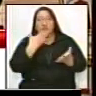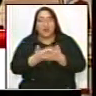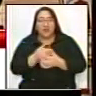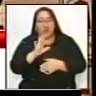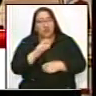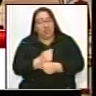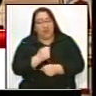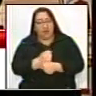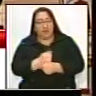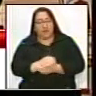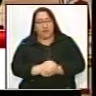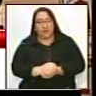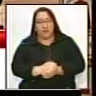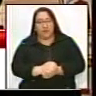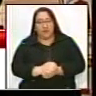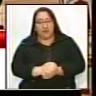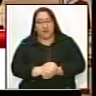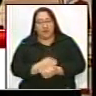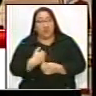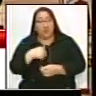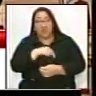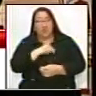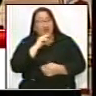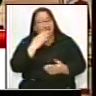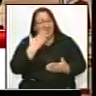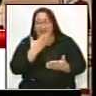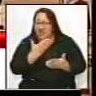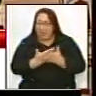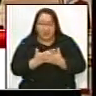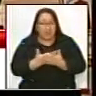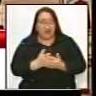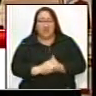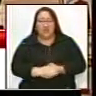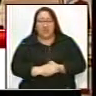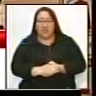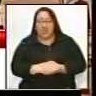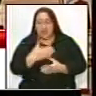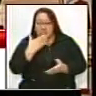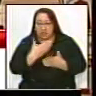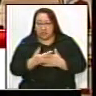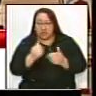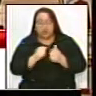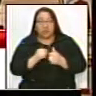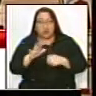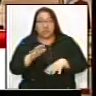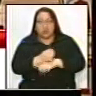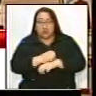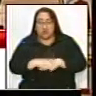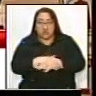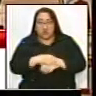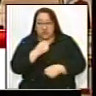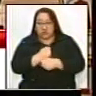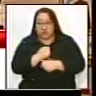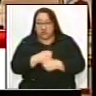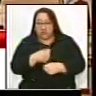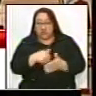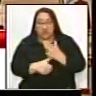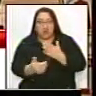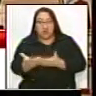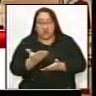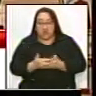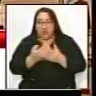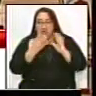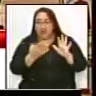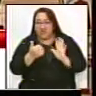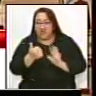gestión, estamos agradecidos, y gracias a esa gestión me llegó un documento de 96